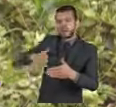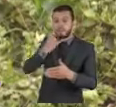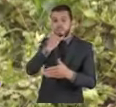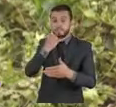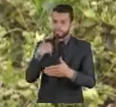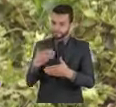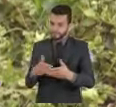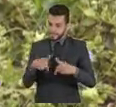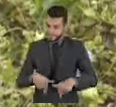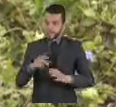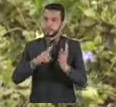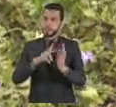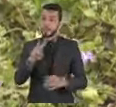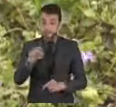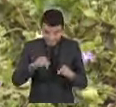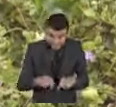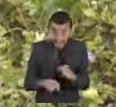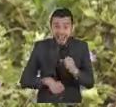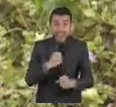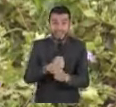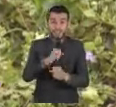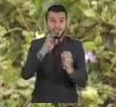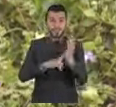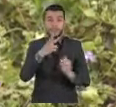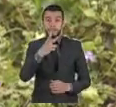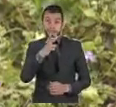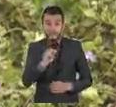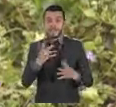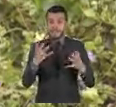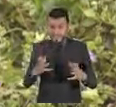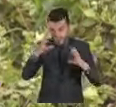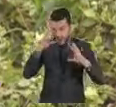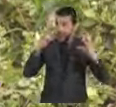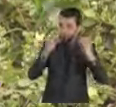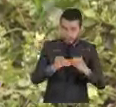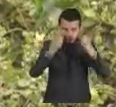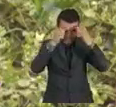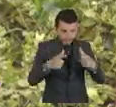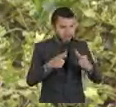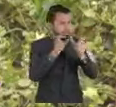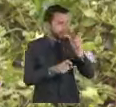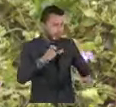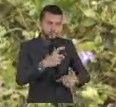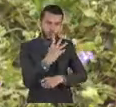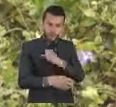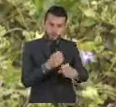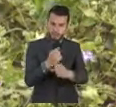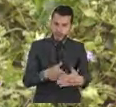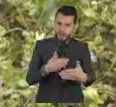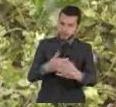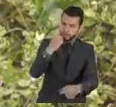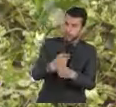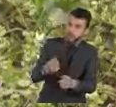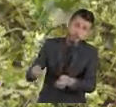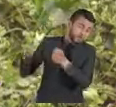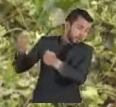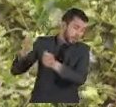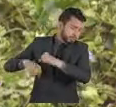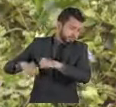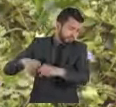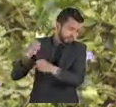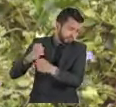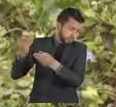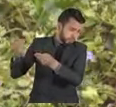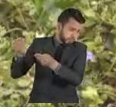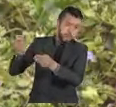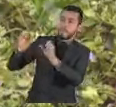Y así como este año nuestra gran prioridad era sacar nuestro contrato social y ambiental del cuatrenio, nuestra gran prioridad el año